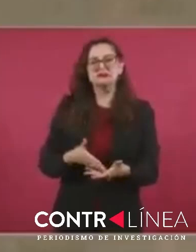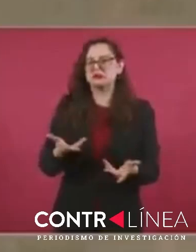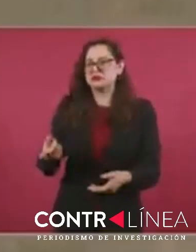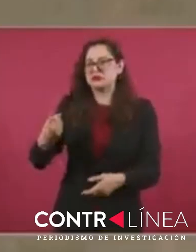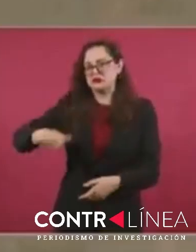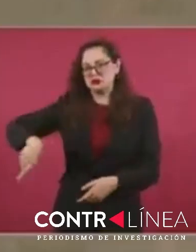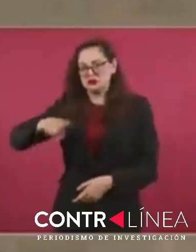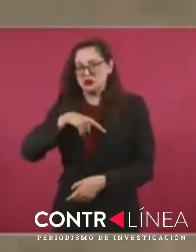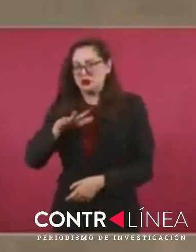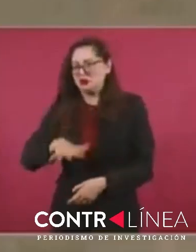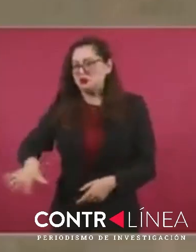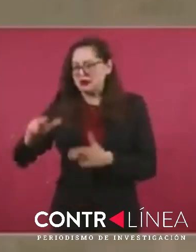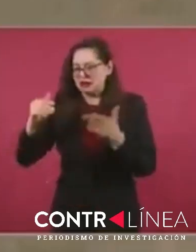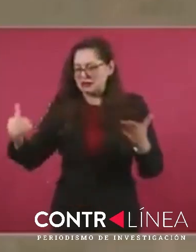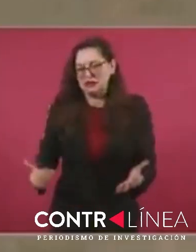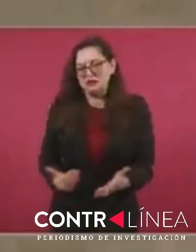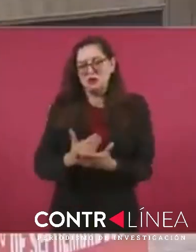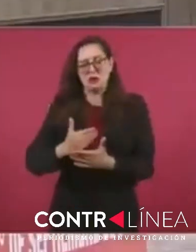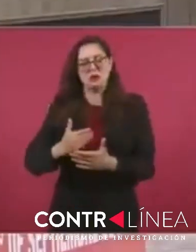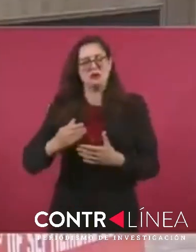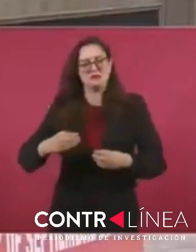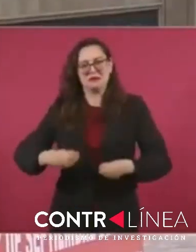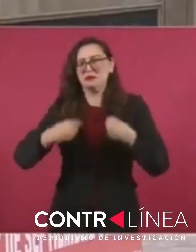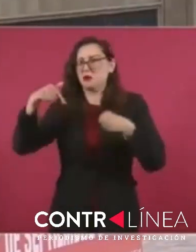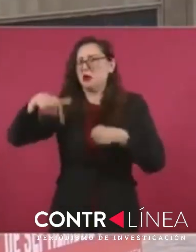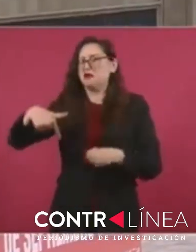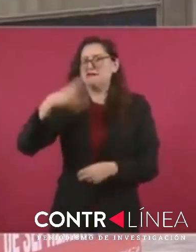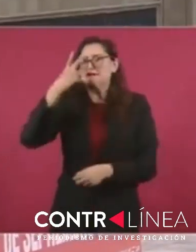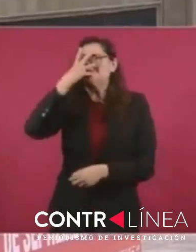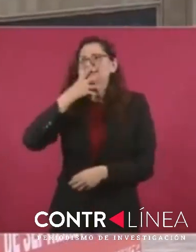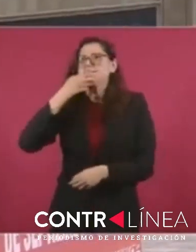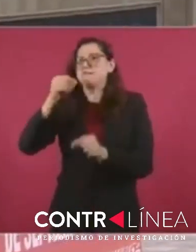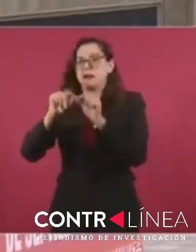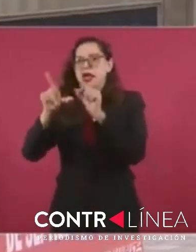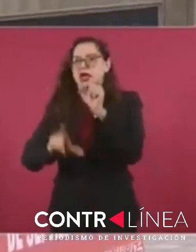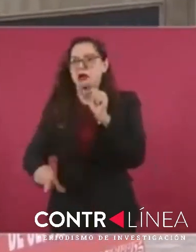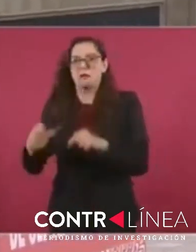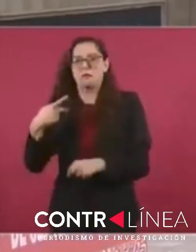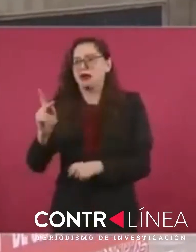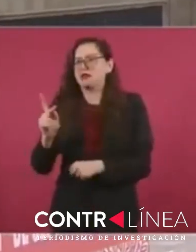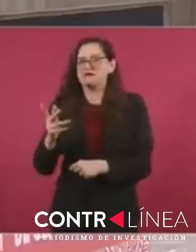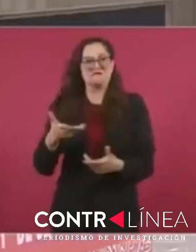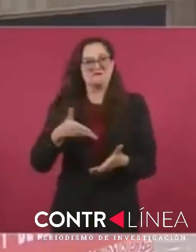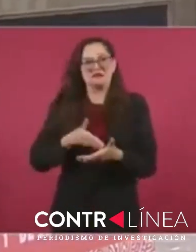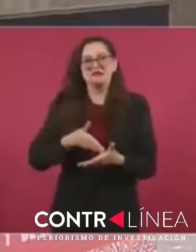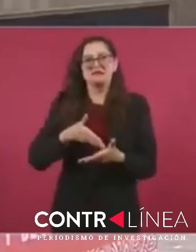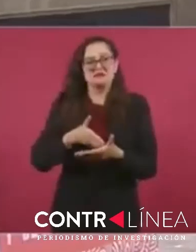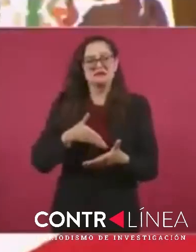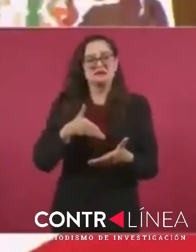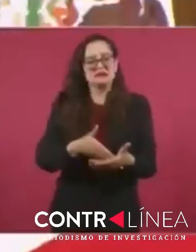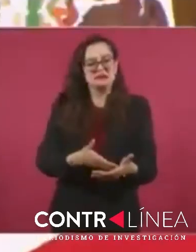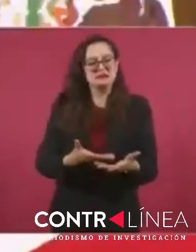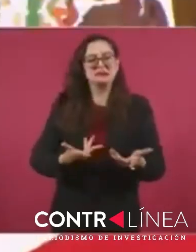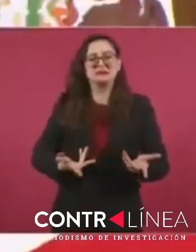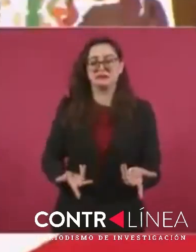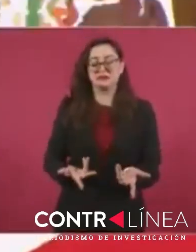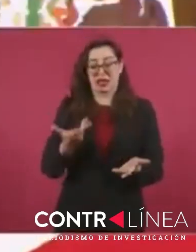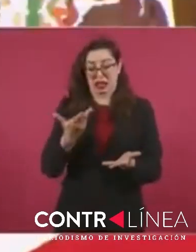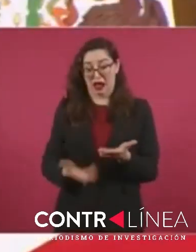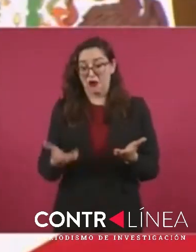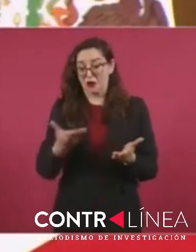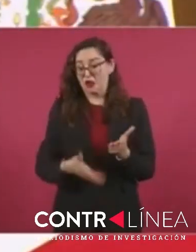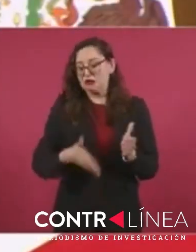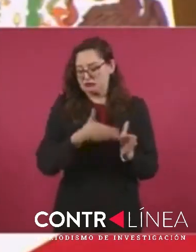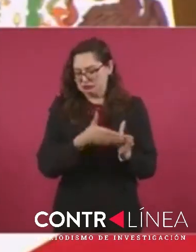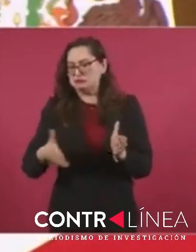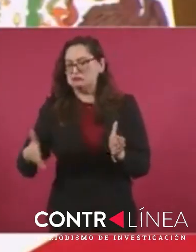en este paraíso llamado México. Por lo mismo, es indispensable seguir